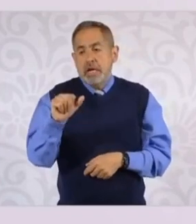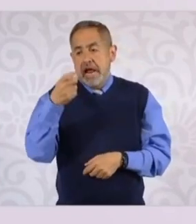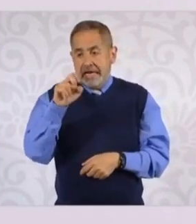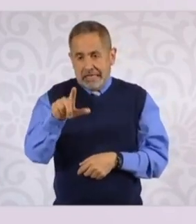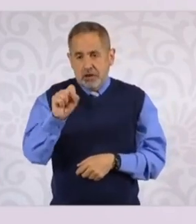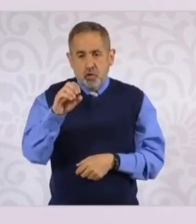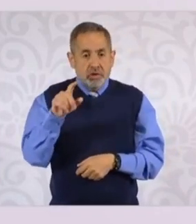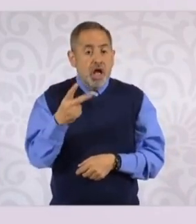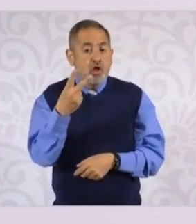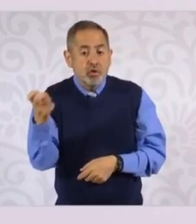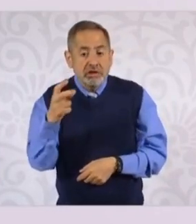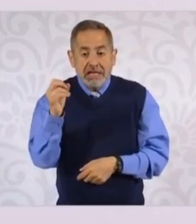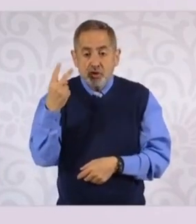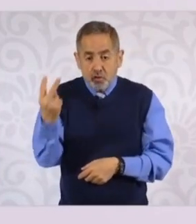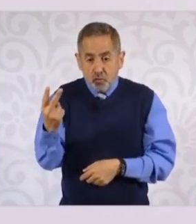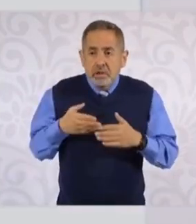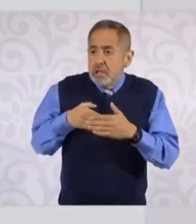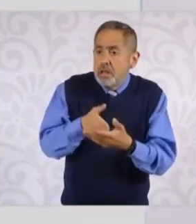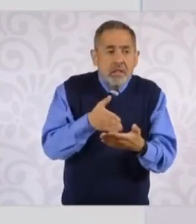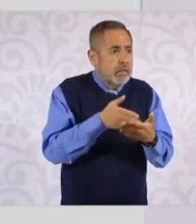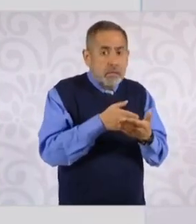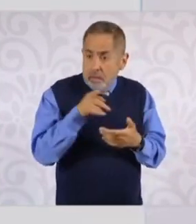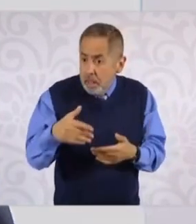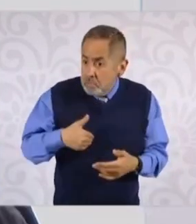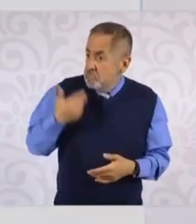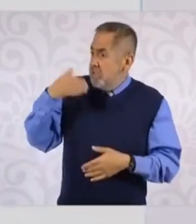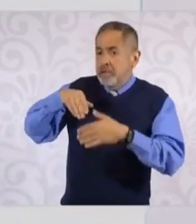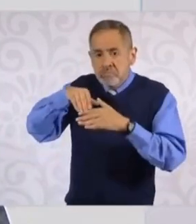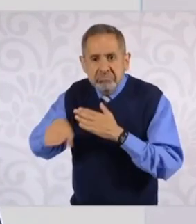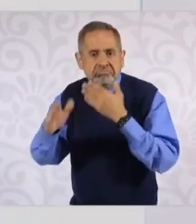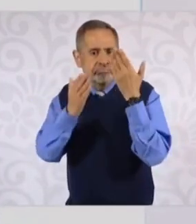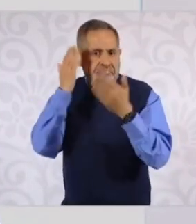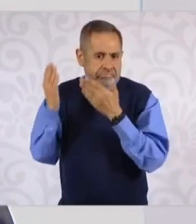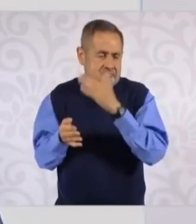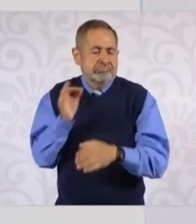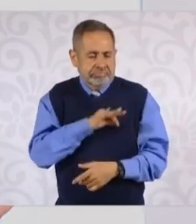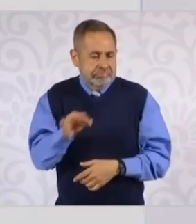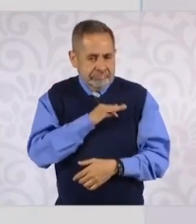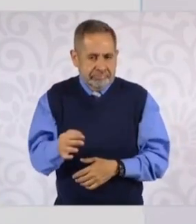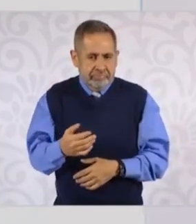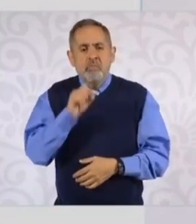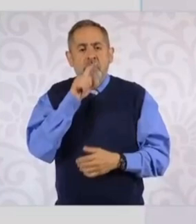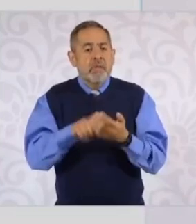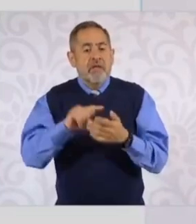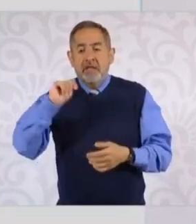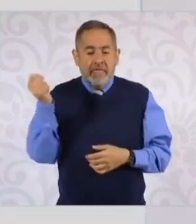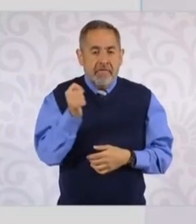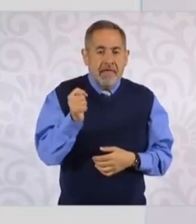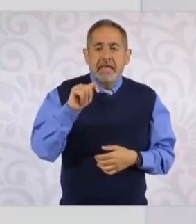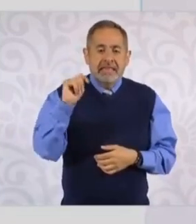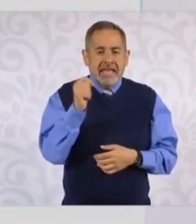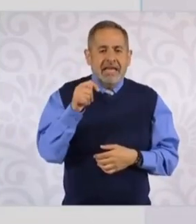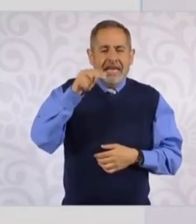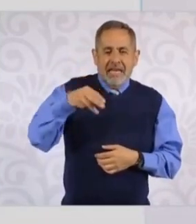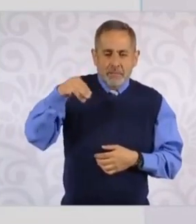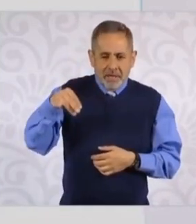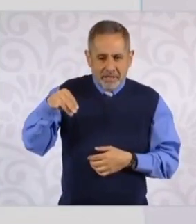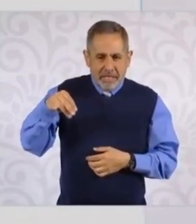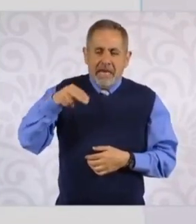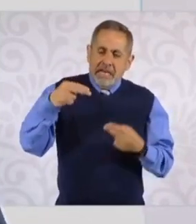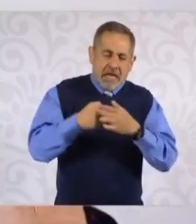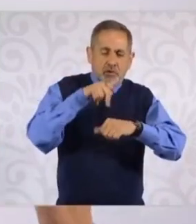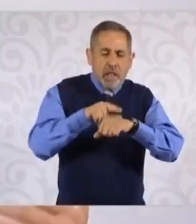202 sedes en todo el país. Y además, el TECNM, que se llama el Tecnológico Nacional de